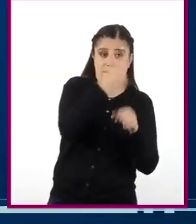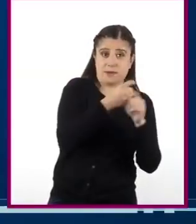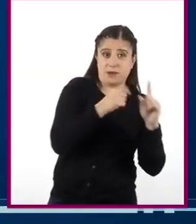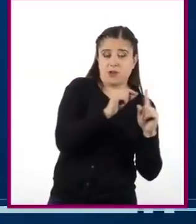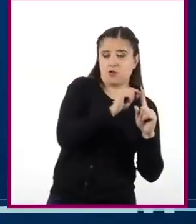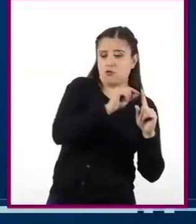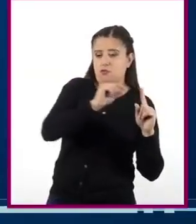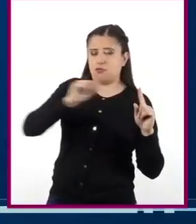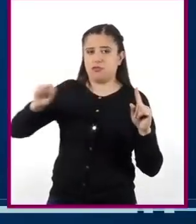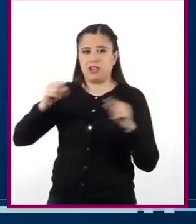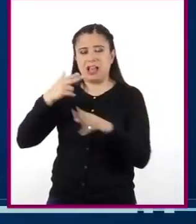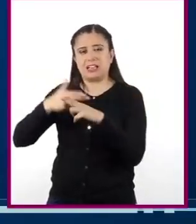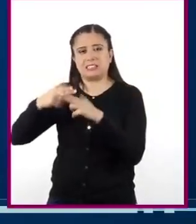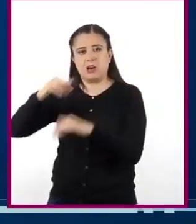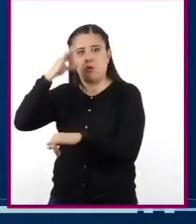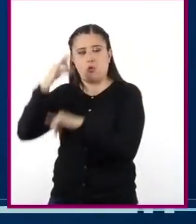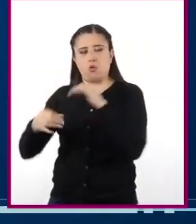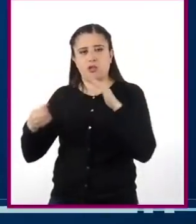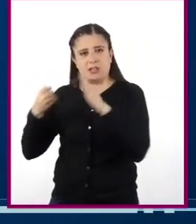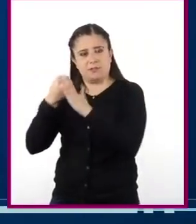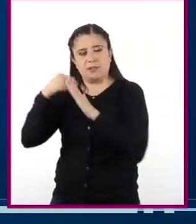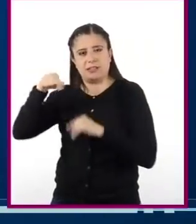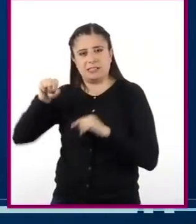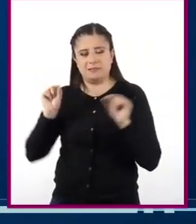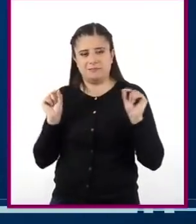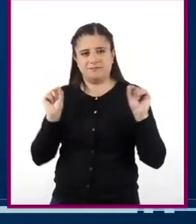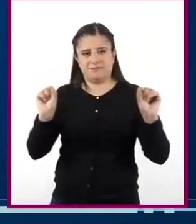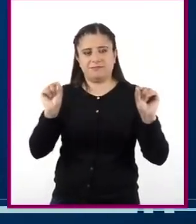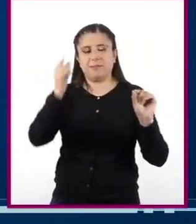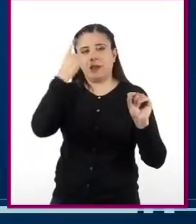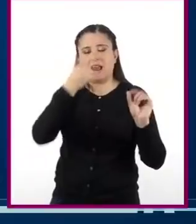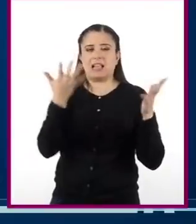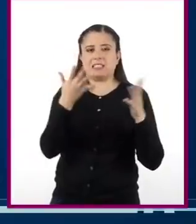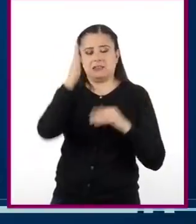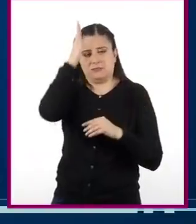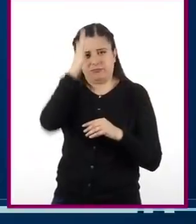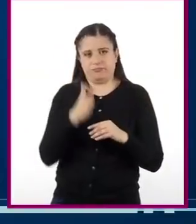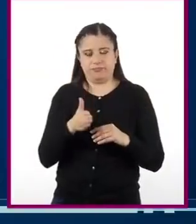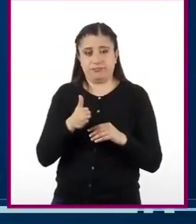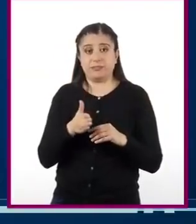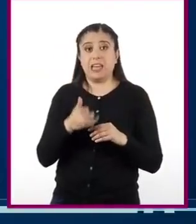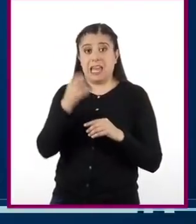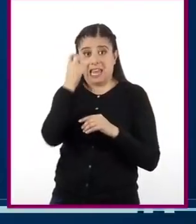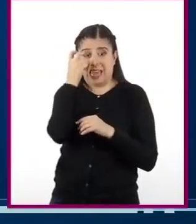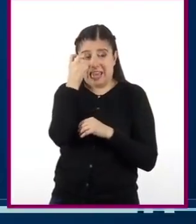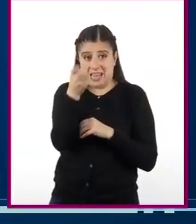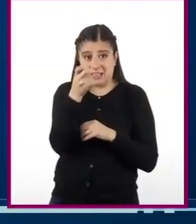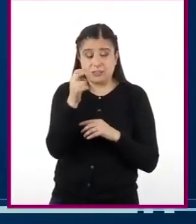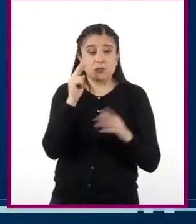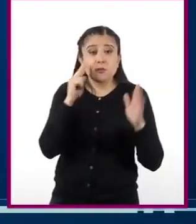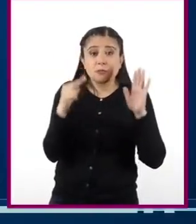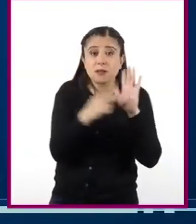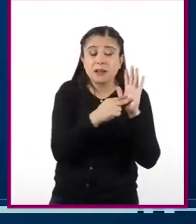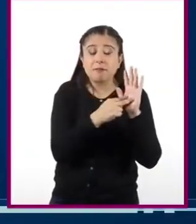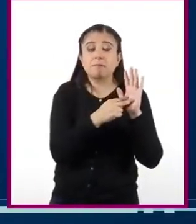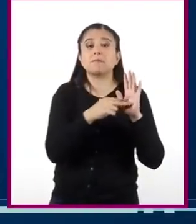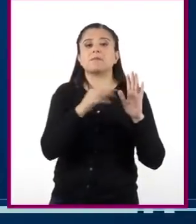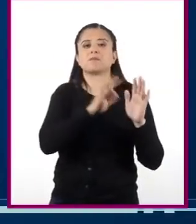última marca de clase y termine intersecando el eje horizontal. De esta forma, cerramos en